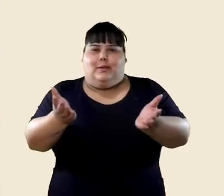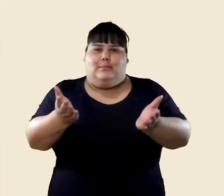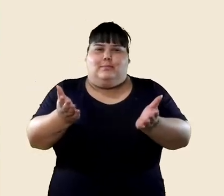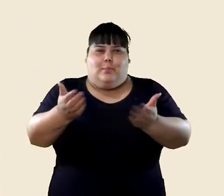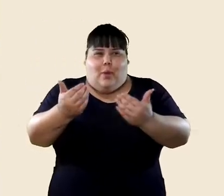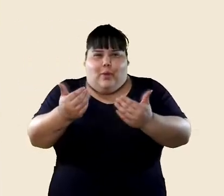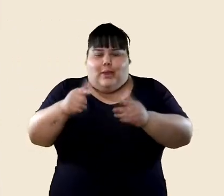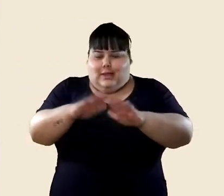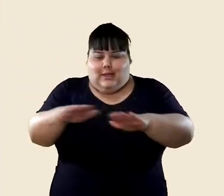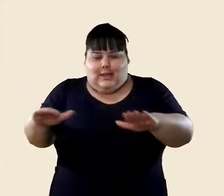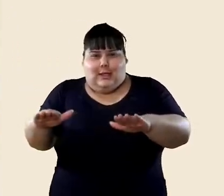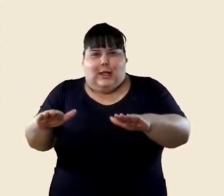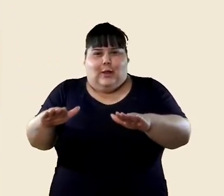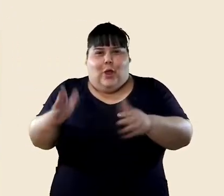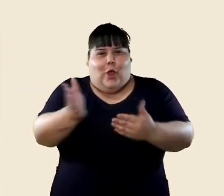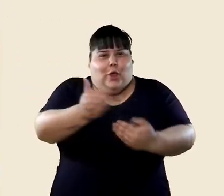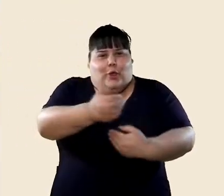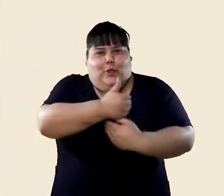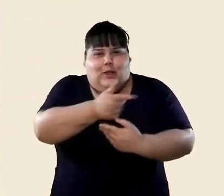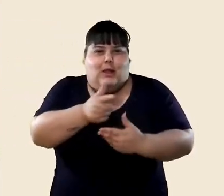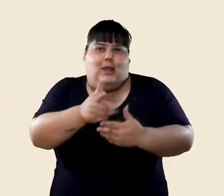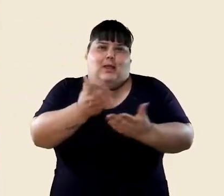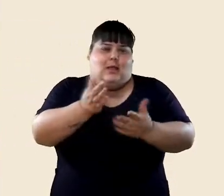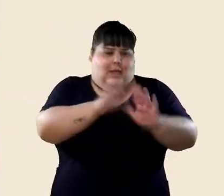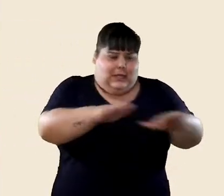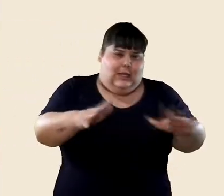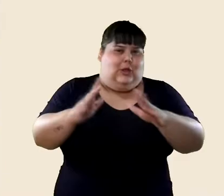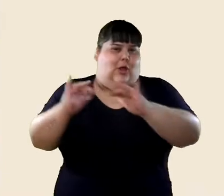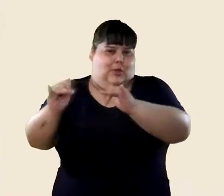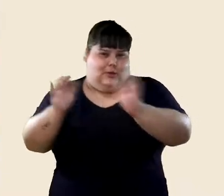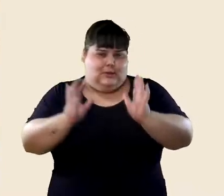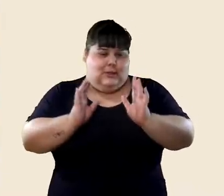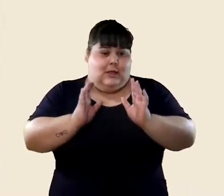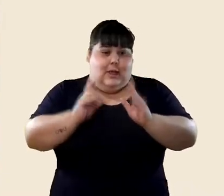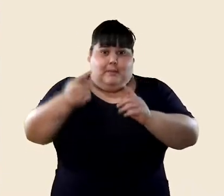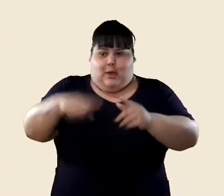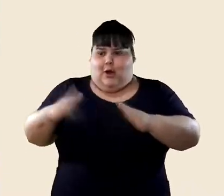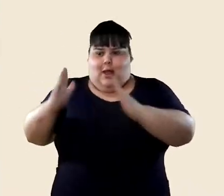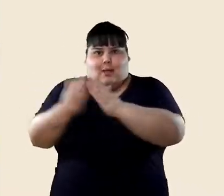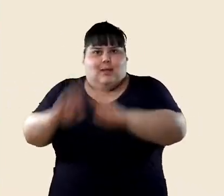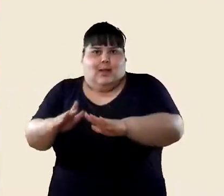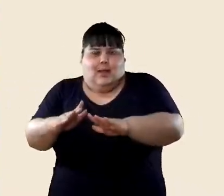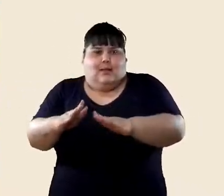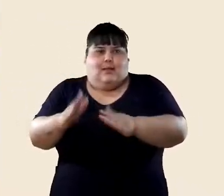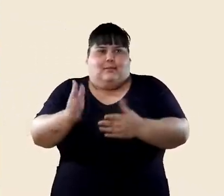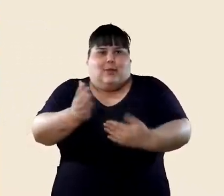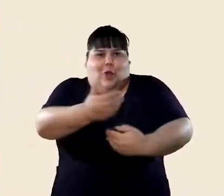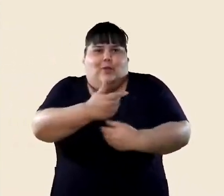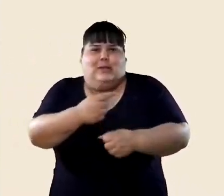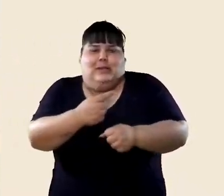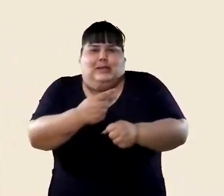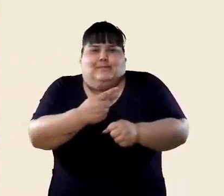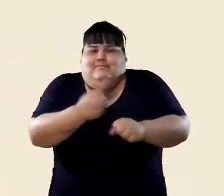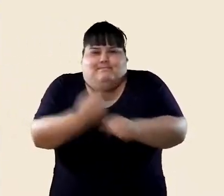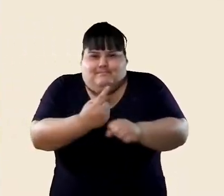de poder contener a los niños, a los adolescentes. Bueno, esto no pasó, entonces por eso vimos muchas situaciones de desborde. Entonces,